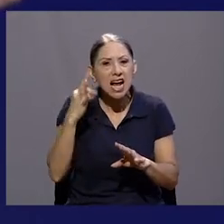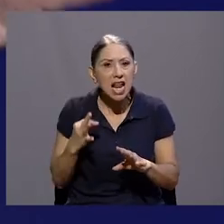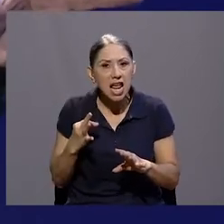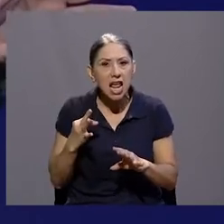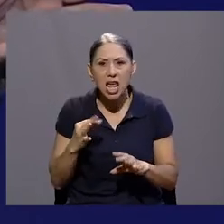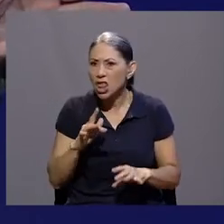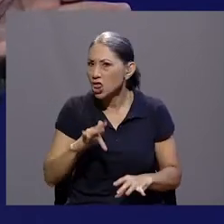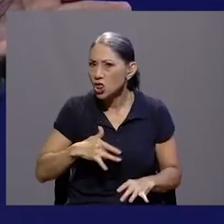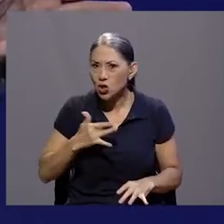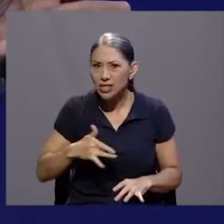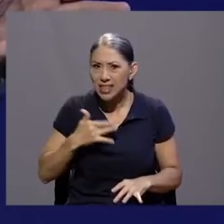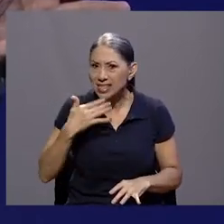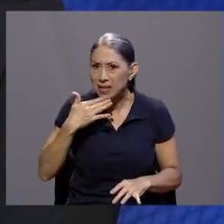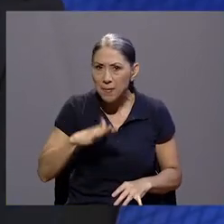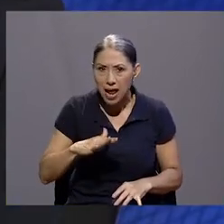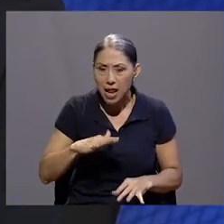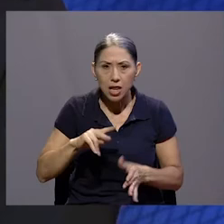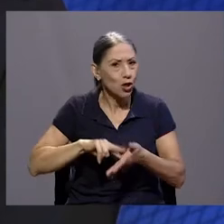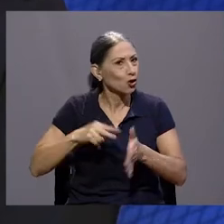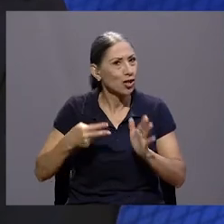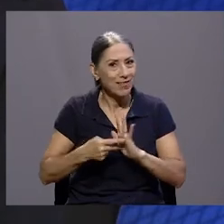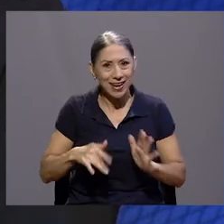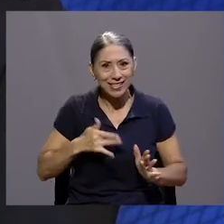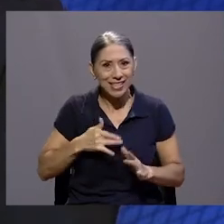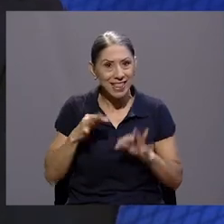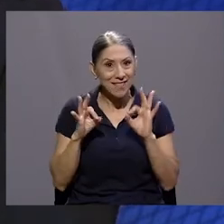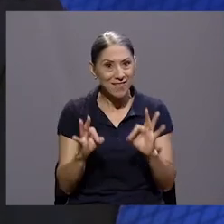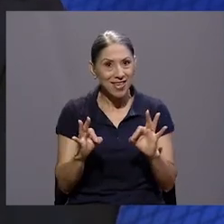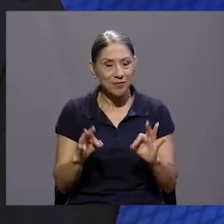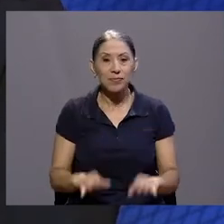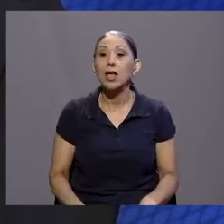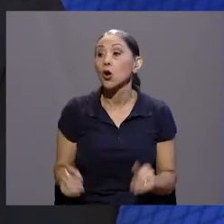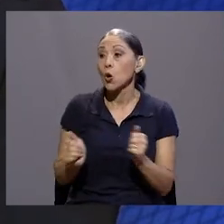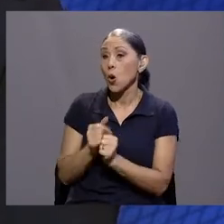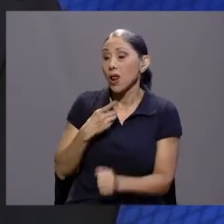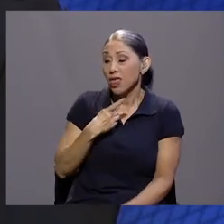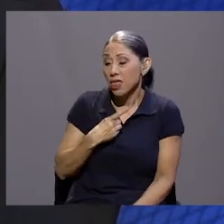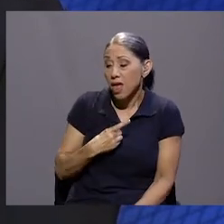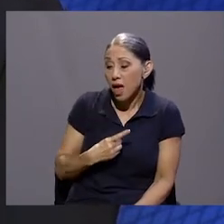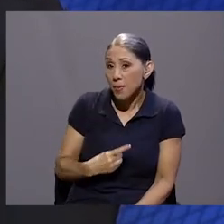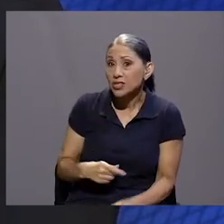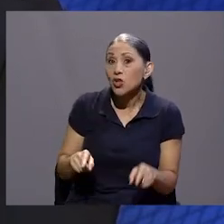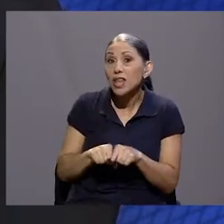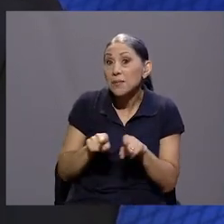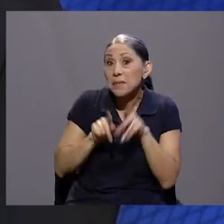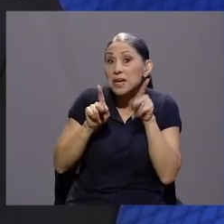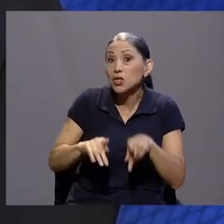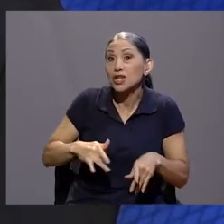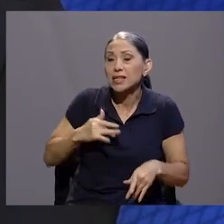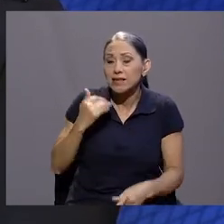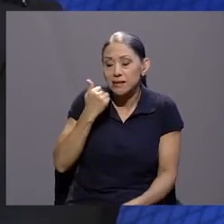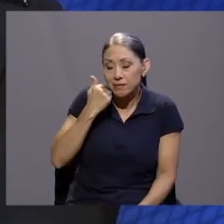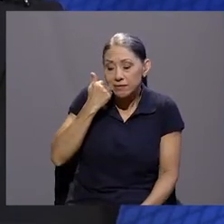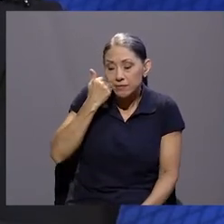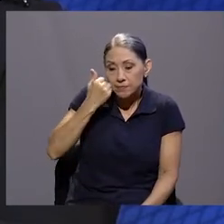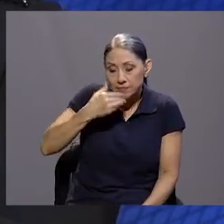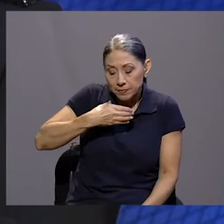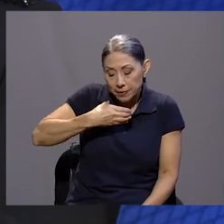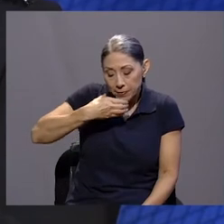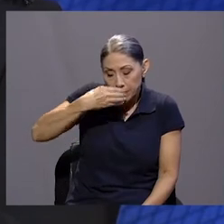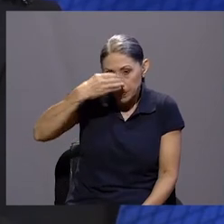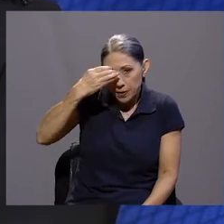necesariamente sentirse bien correcto con la depresión puede haber también algo que a mí me dé vergüenza porque con la depresión ha habido un estigma y